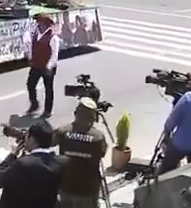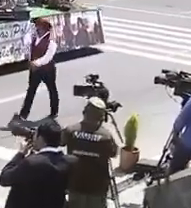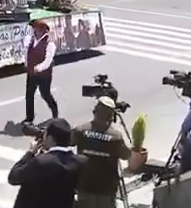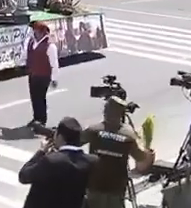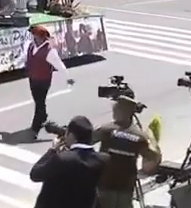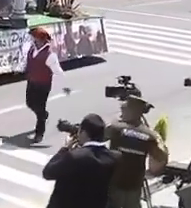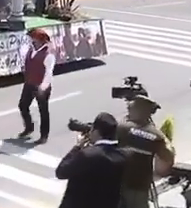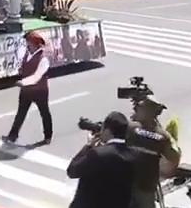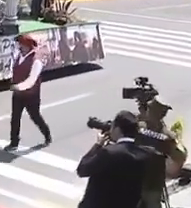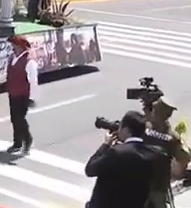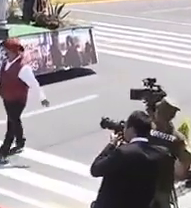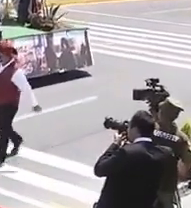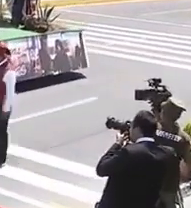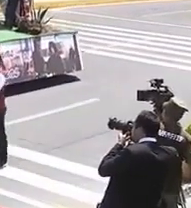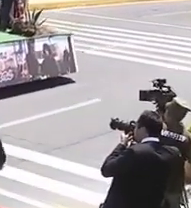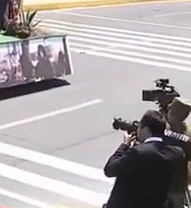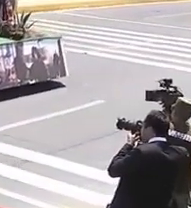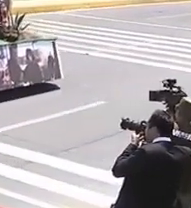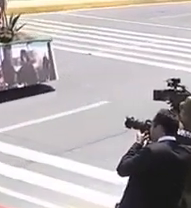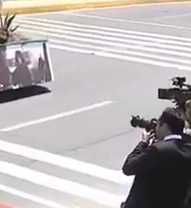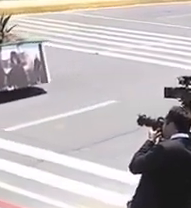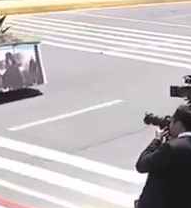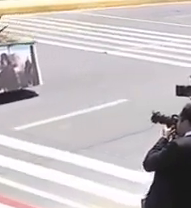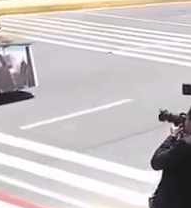Entre 1862 y